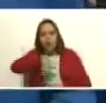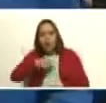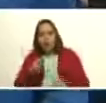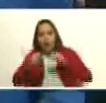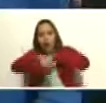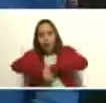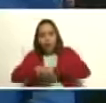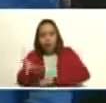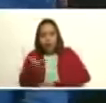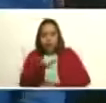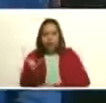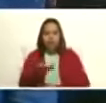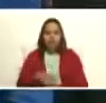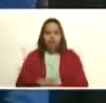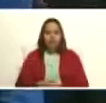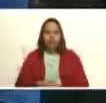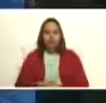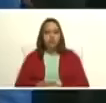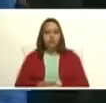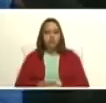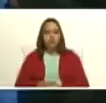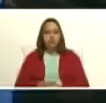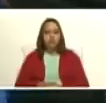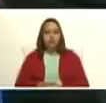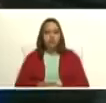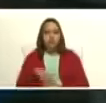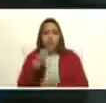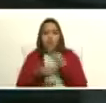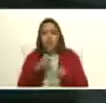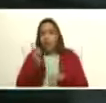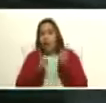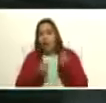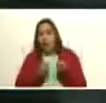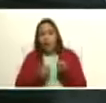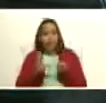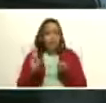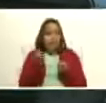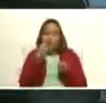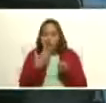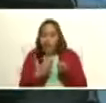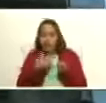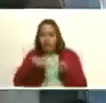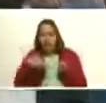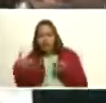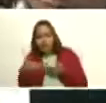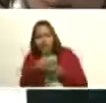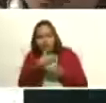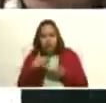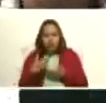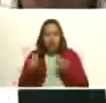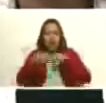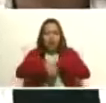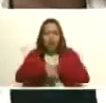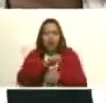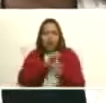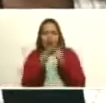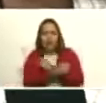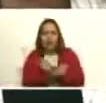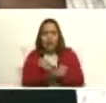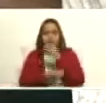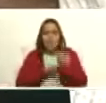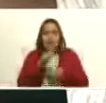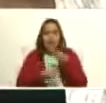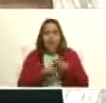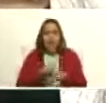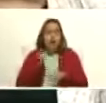entender. Y si lanzamos algo y no sale bien, lo recogemos. Y lanzamos lo